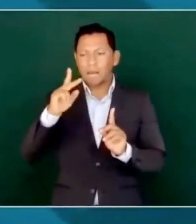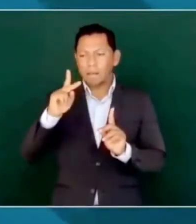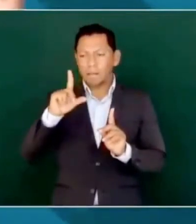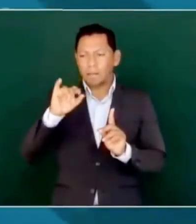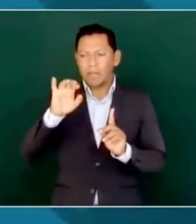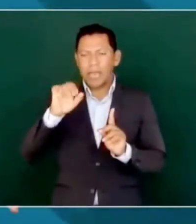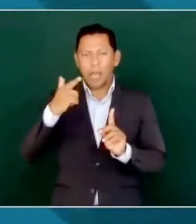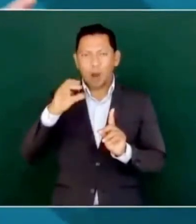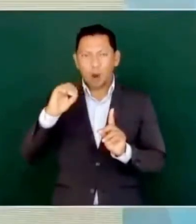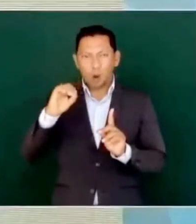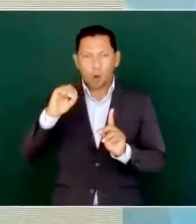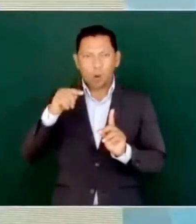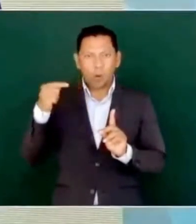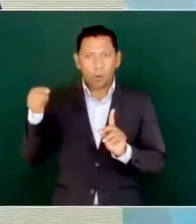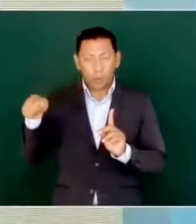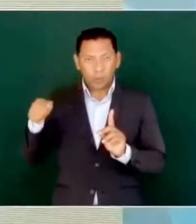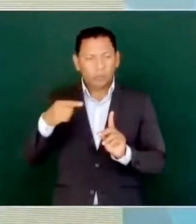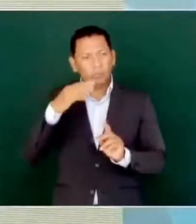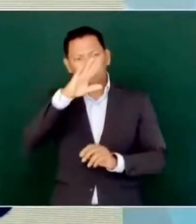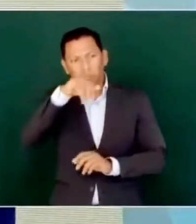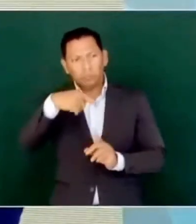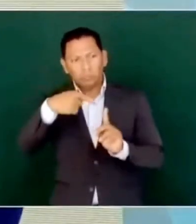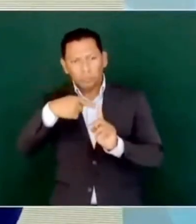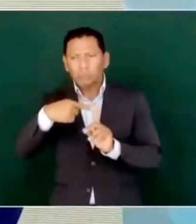y lo tuvo